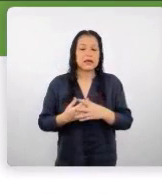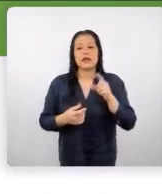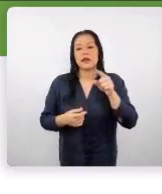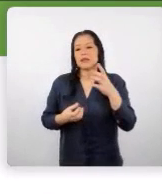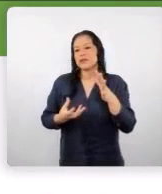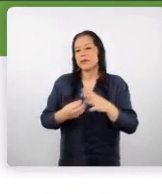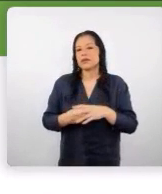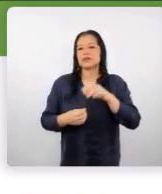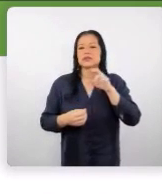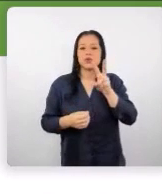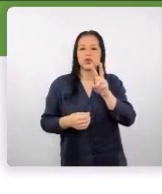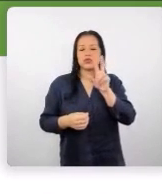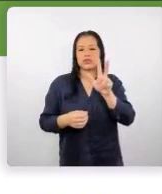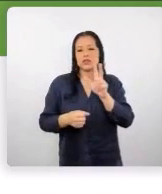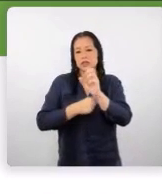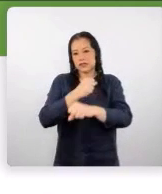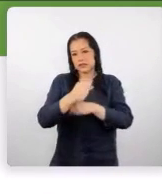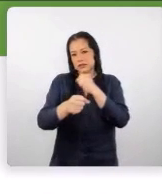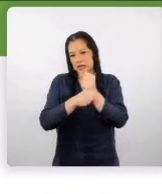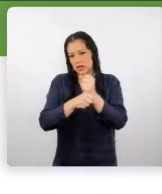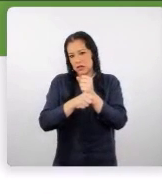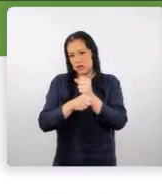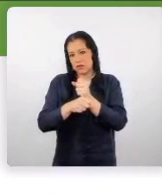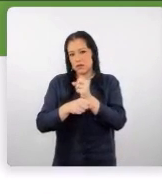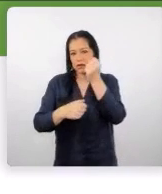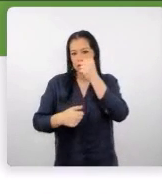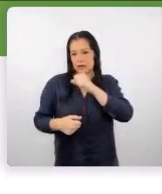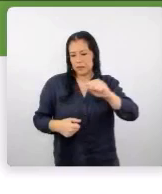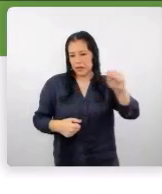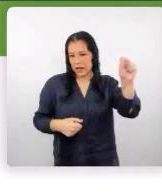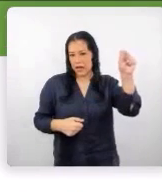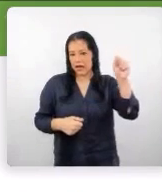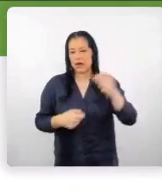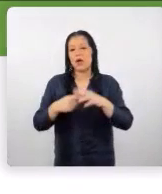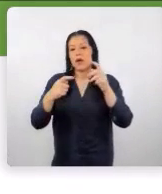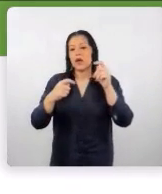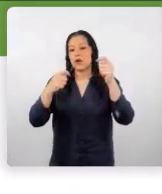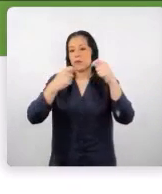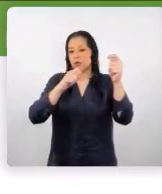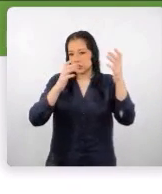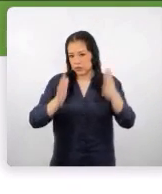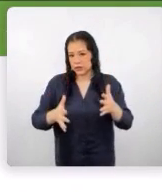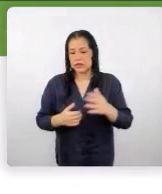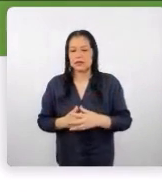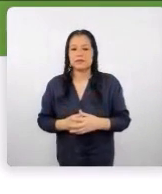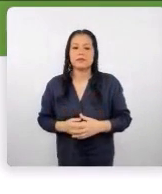de 2 a 3 años de viaje como turista dejando Emiratos Árabes Unidos.